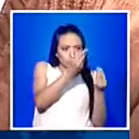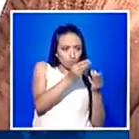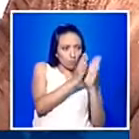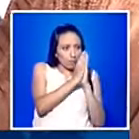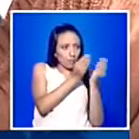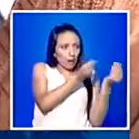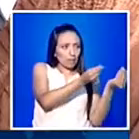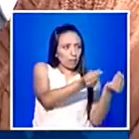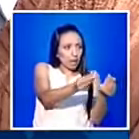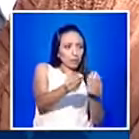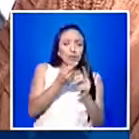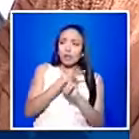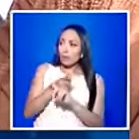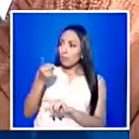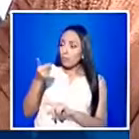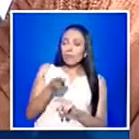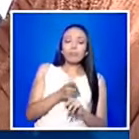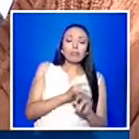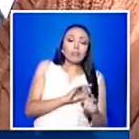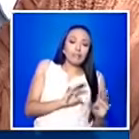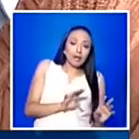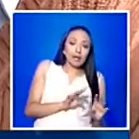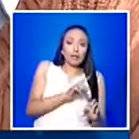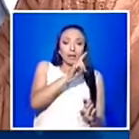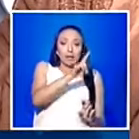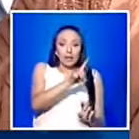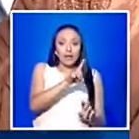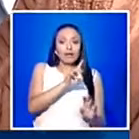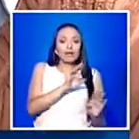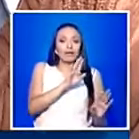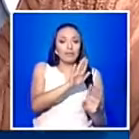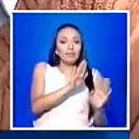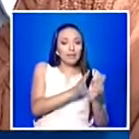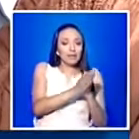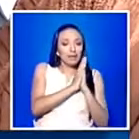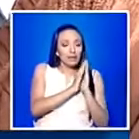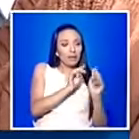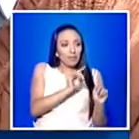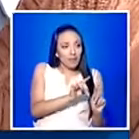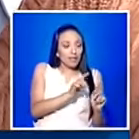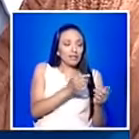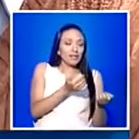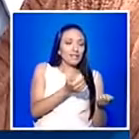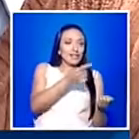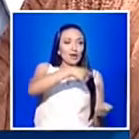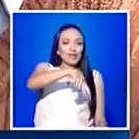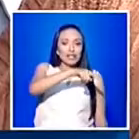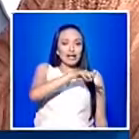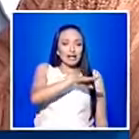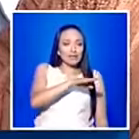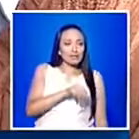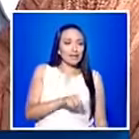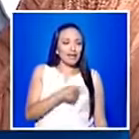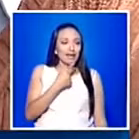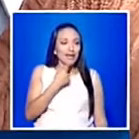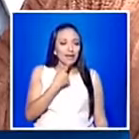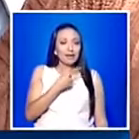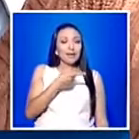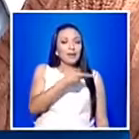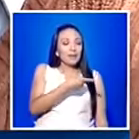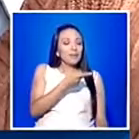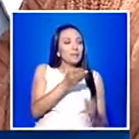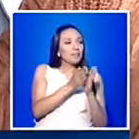han extorsionado con prudencia. Esa es la palabra, con prudencia, ¿no? Así como ahorita este quiere que nosotros estemos dándole plata,